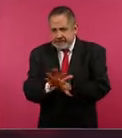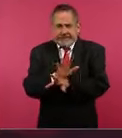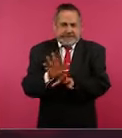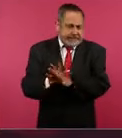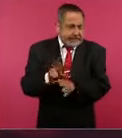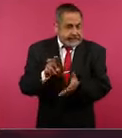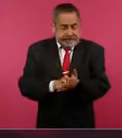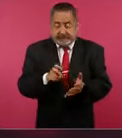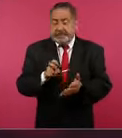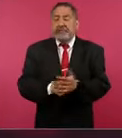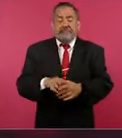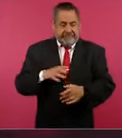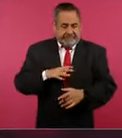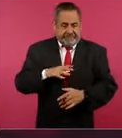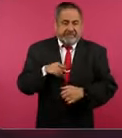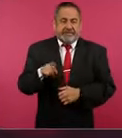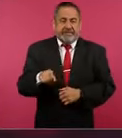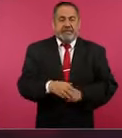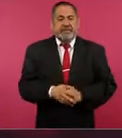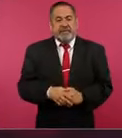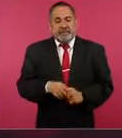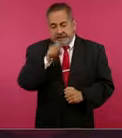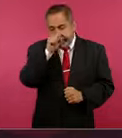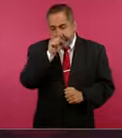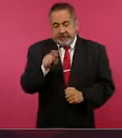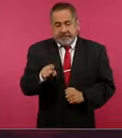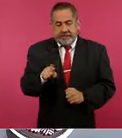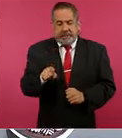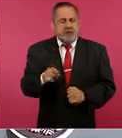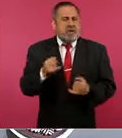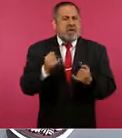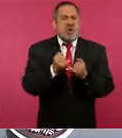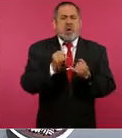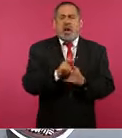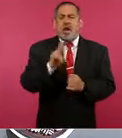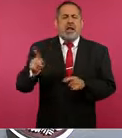Ahí también, como sucedió